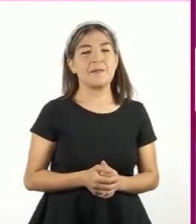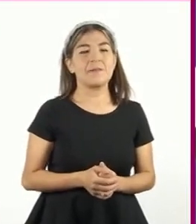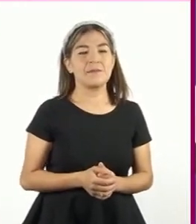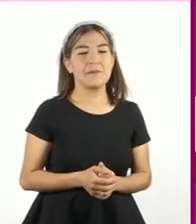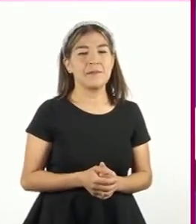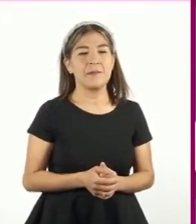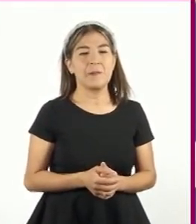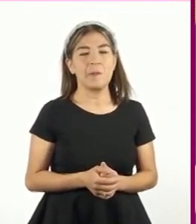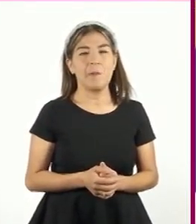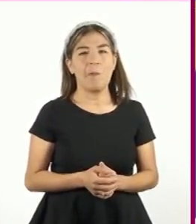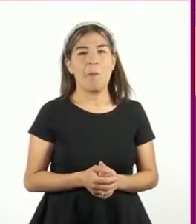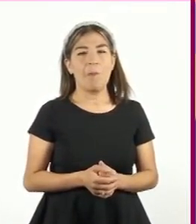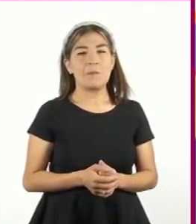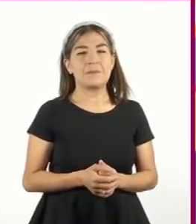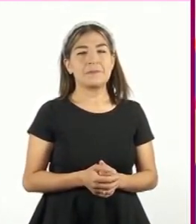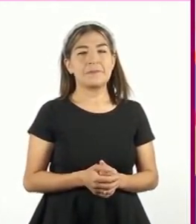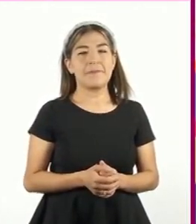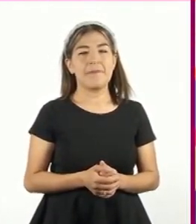¿Qué sea esta?